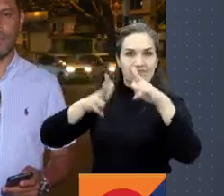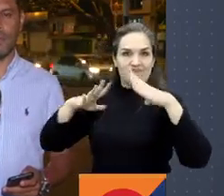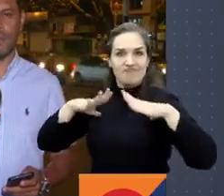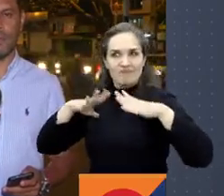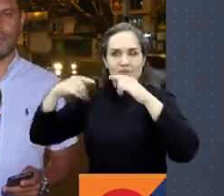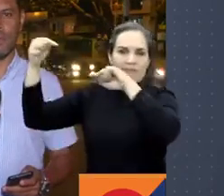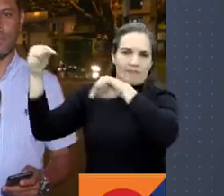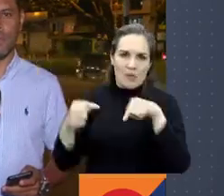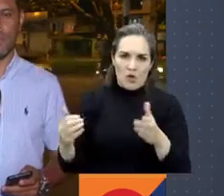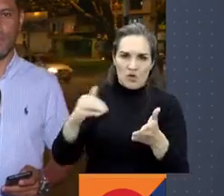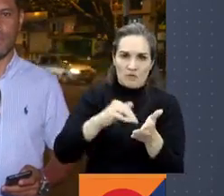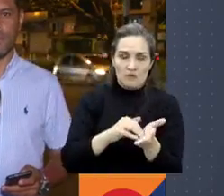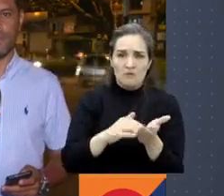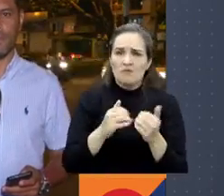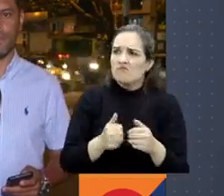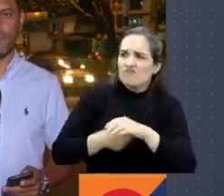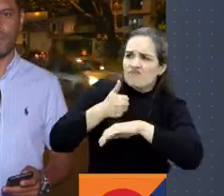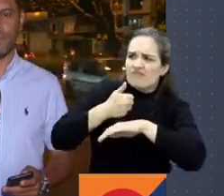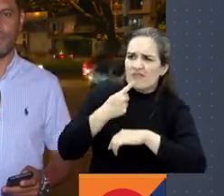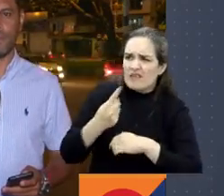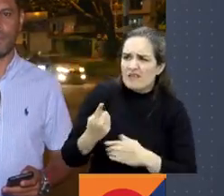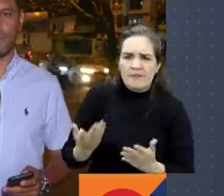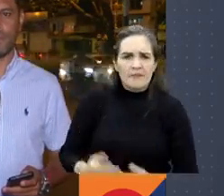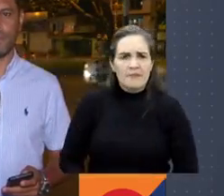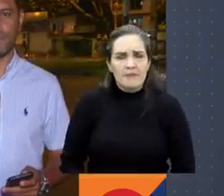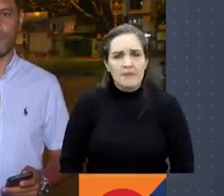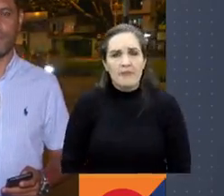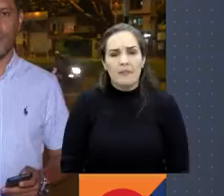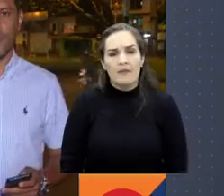¿Qué reportan las autoridades a esta hora?